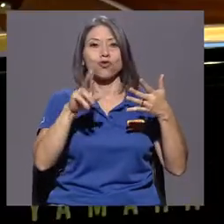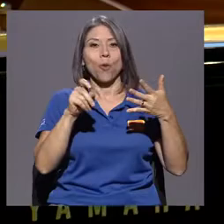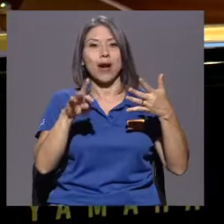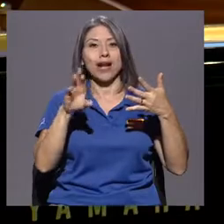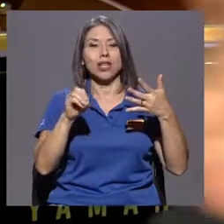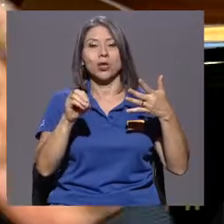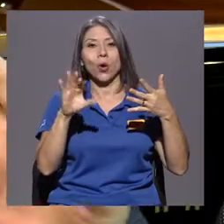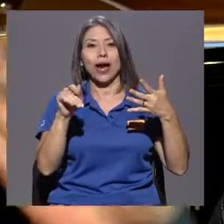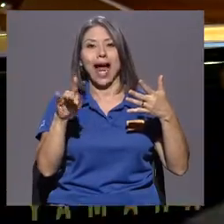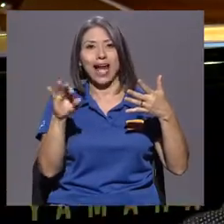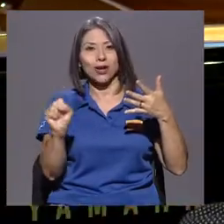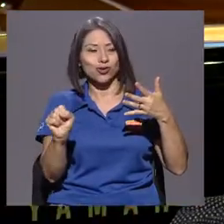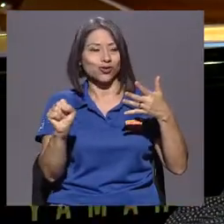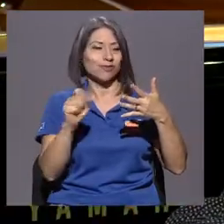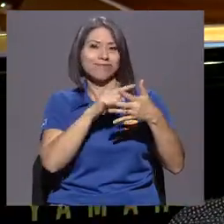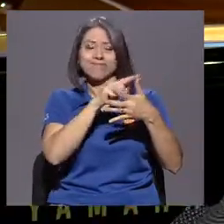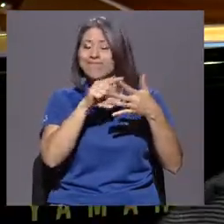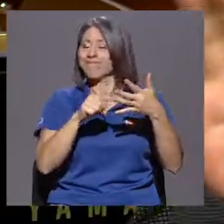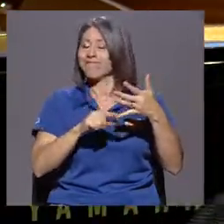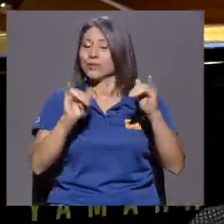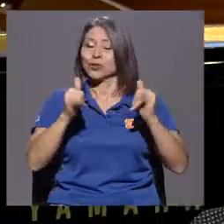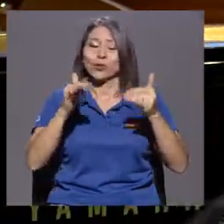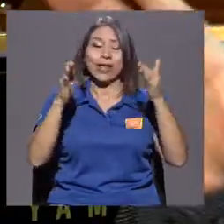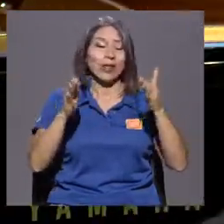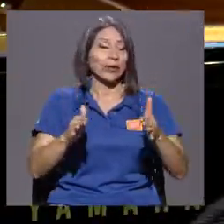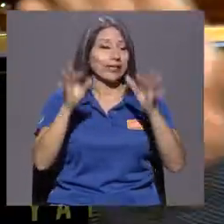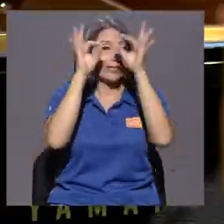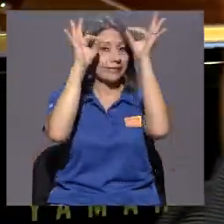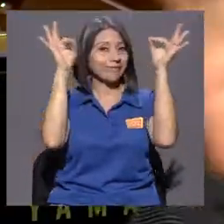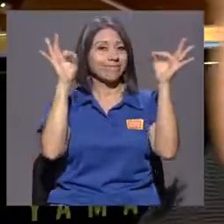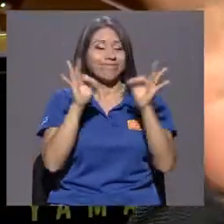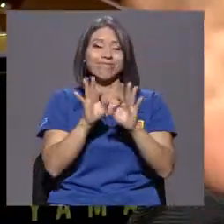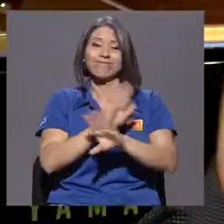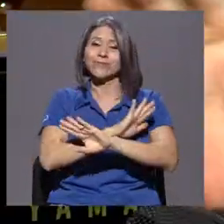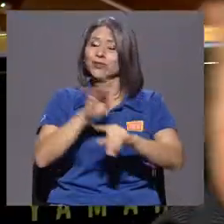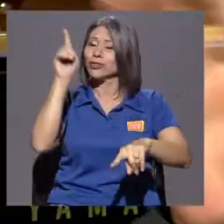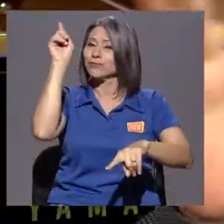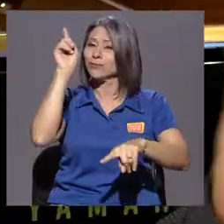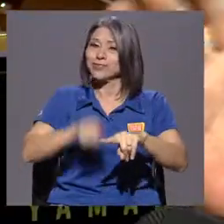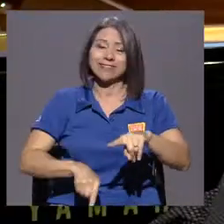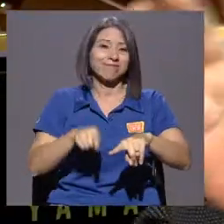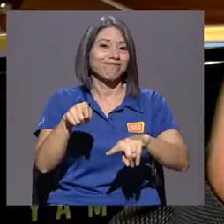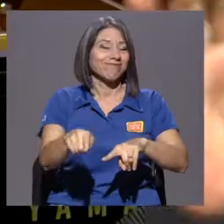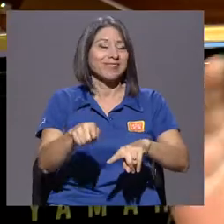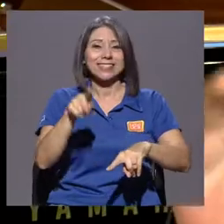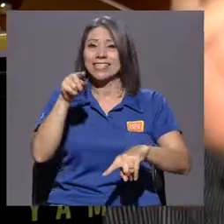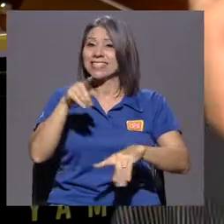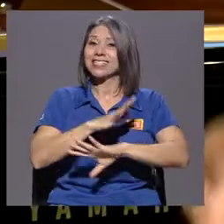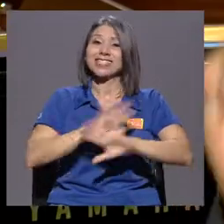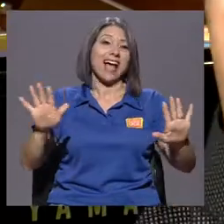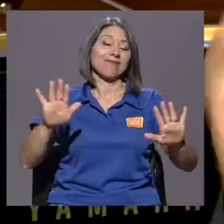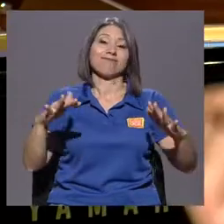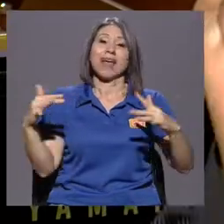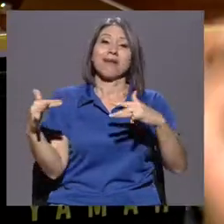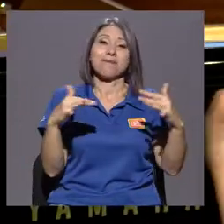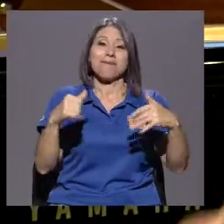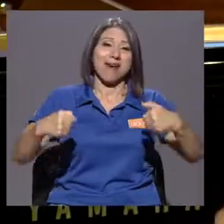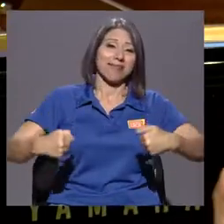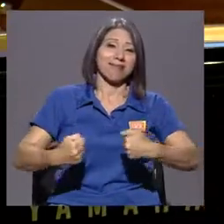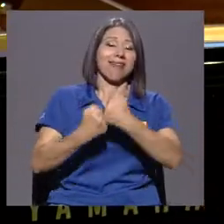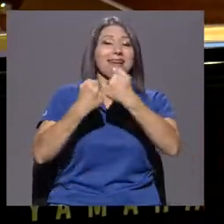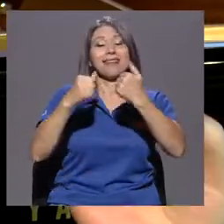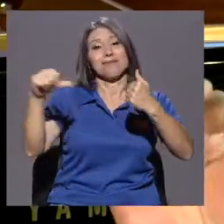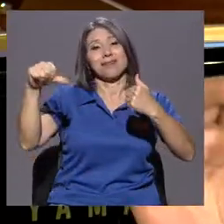era inútil esa era una pala es esa era una batalla perdida ese no era el partido ese partido lo íbamos a perder y